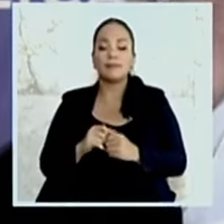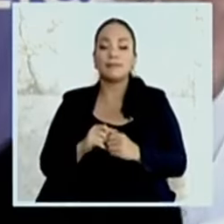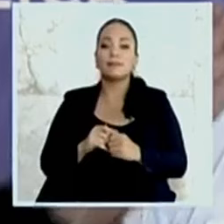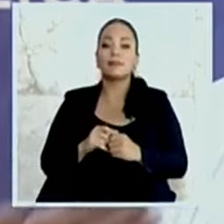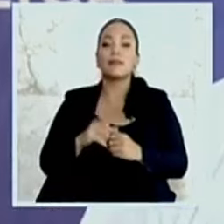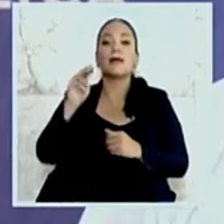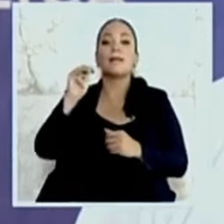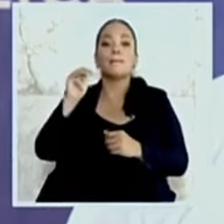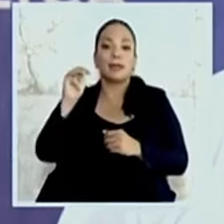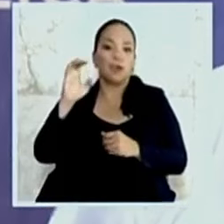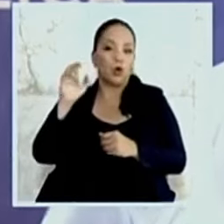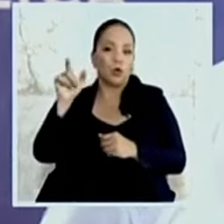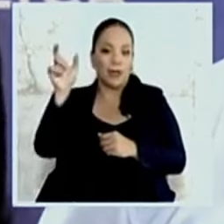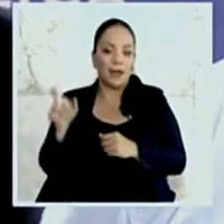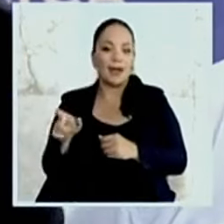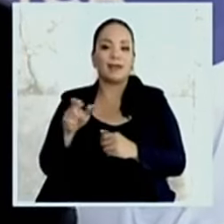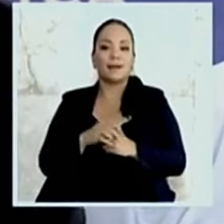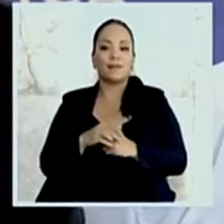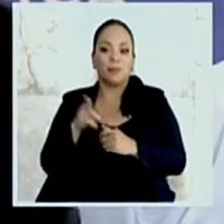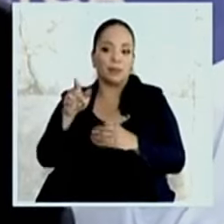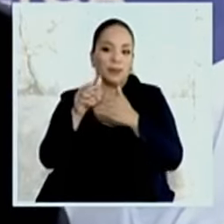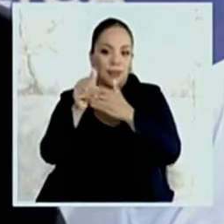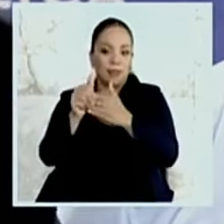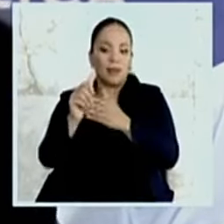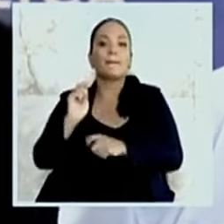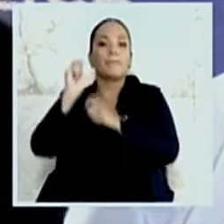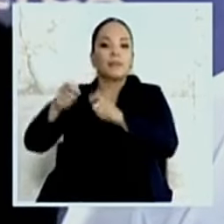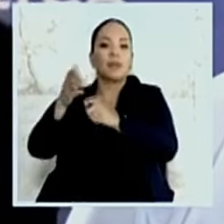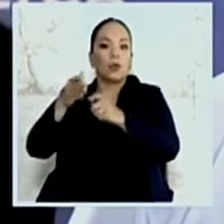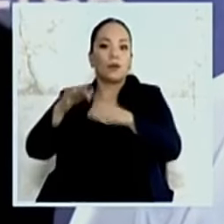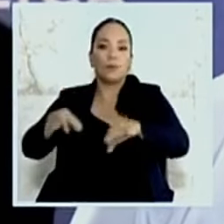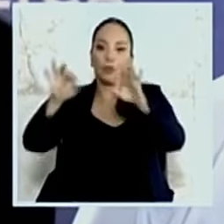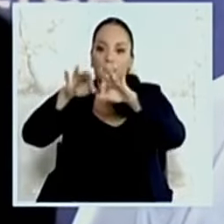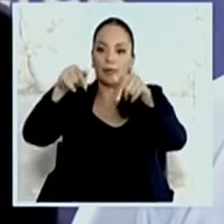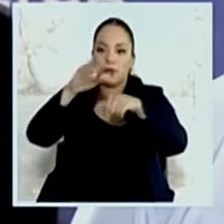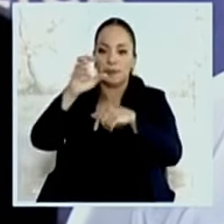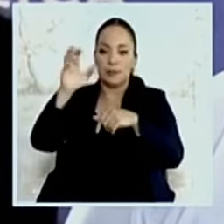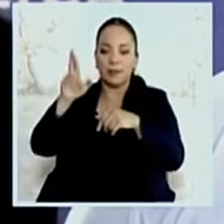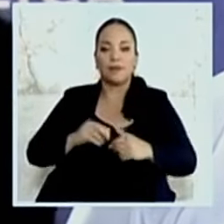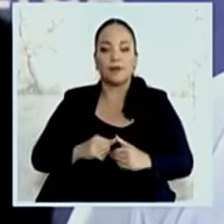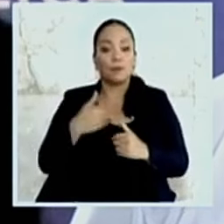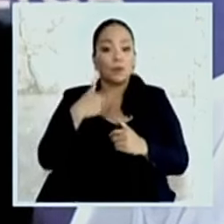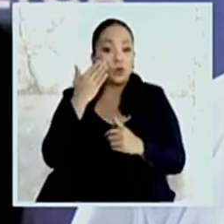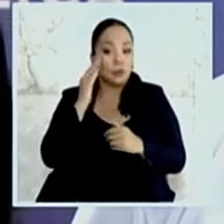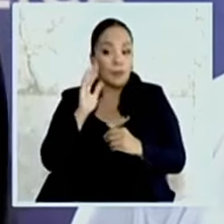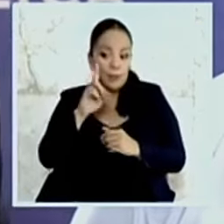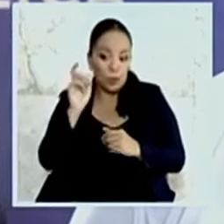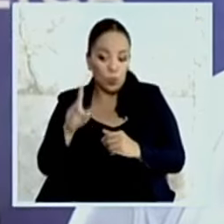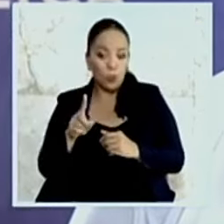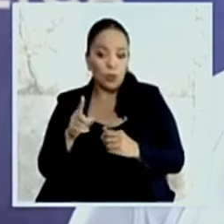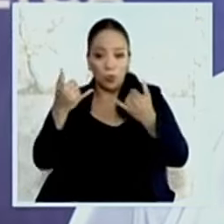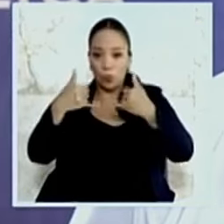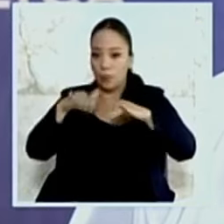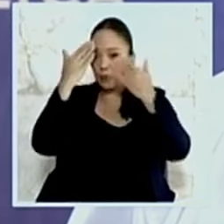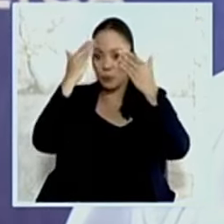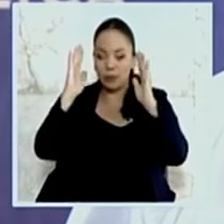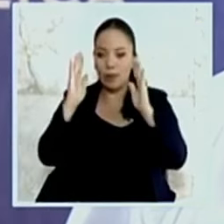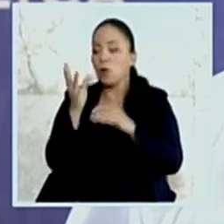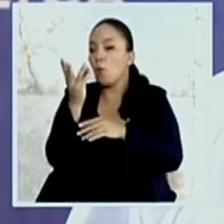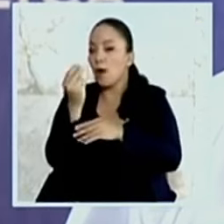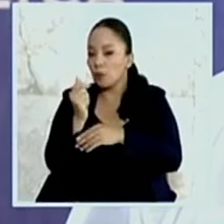no le nieguen el permiso por eso. Yo no sé, don Martín, si todavía no se sabe, don Martín